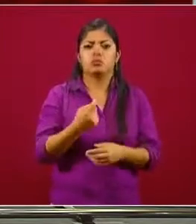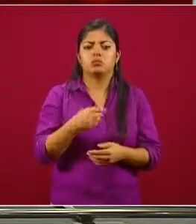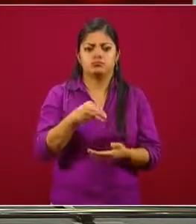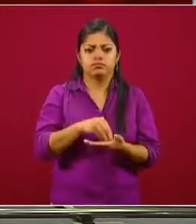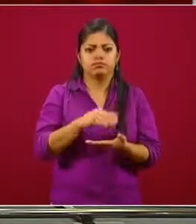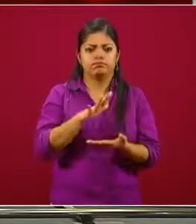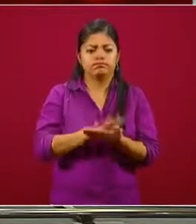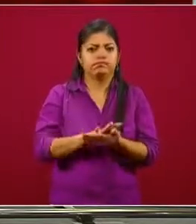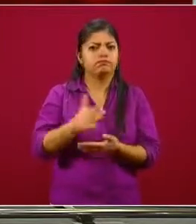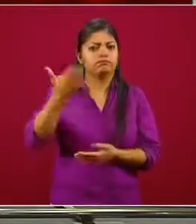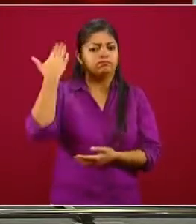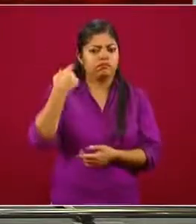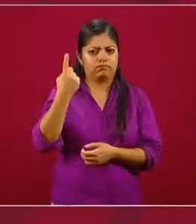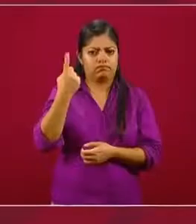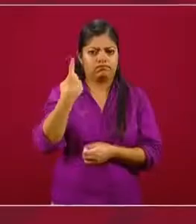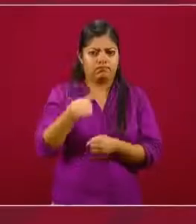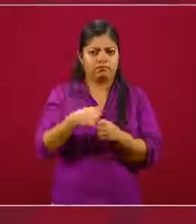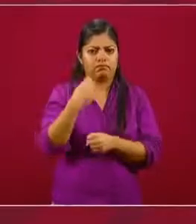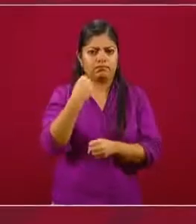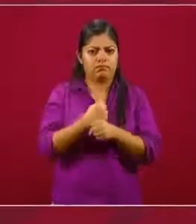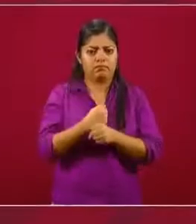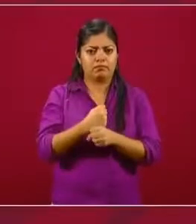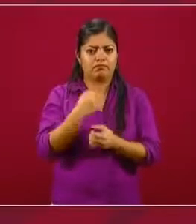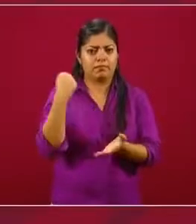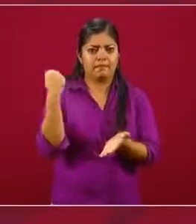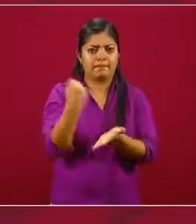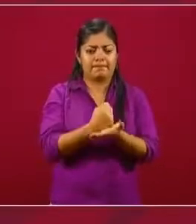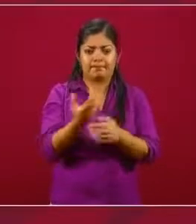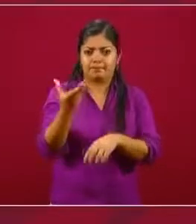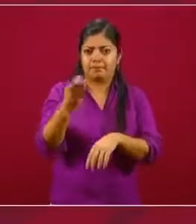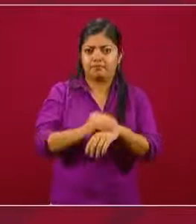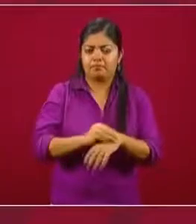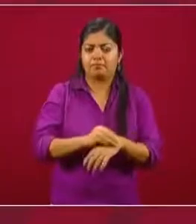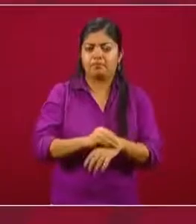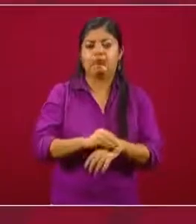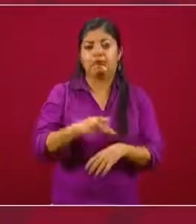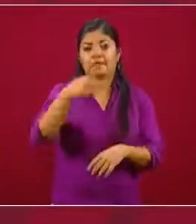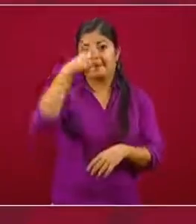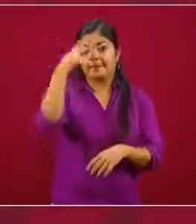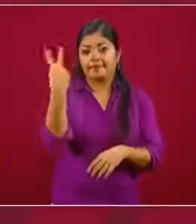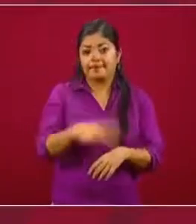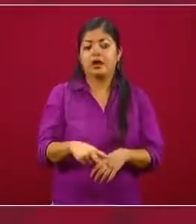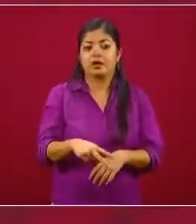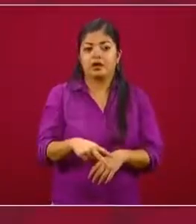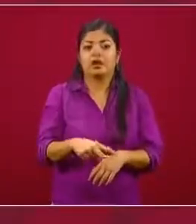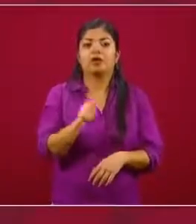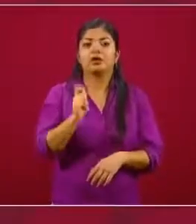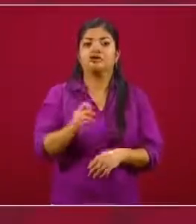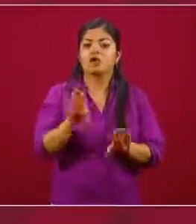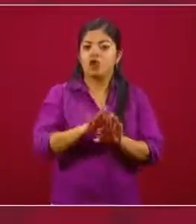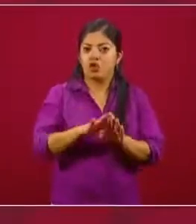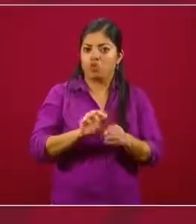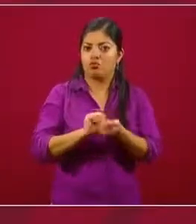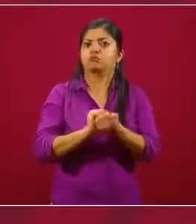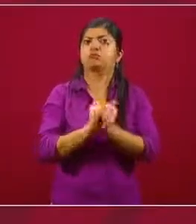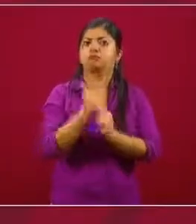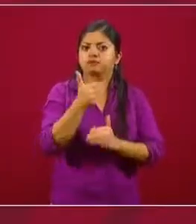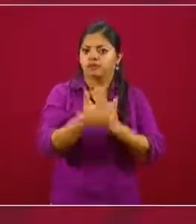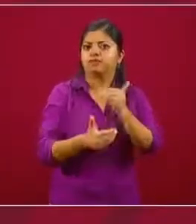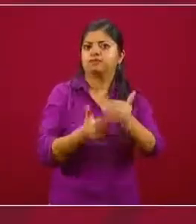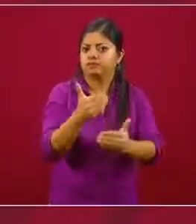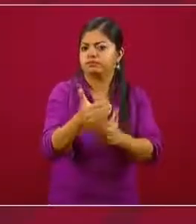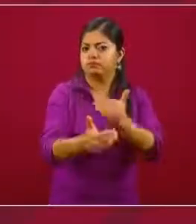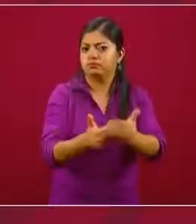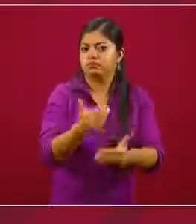el año pasado precisamente pone a México en una posición bastante más progresista de lo que